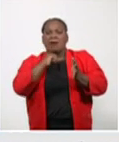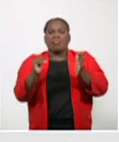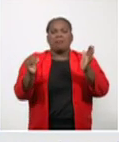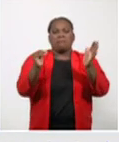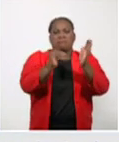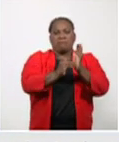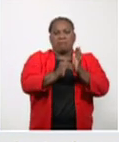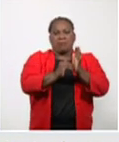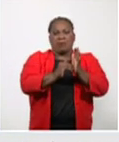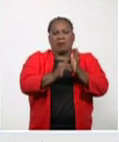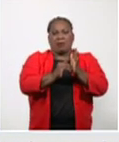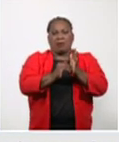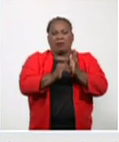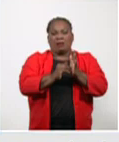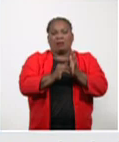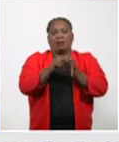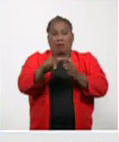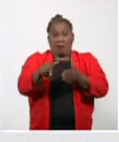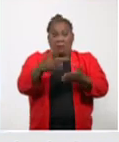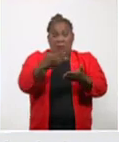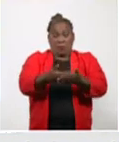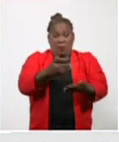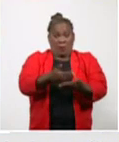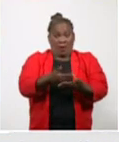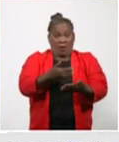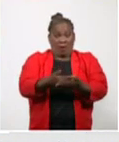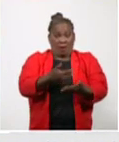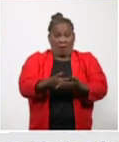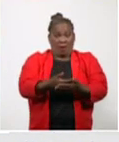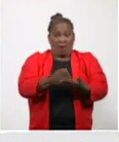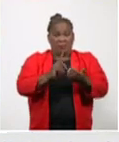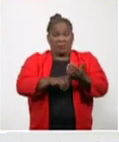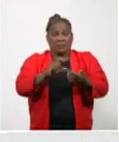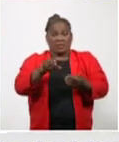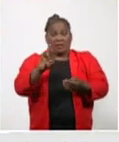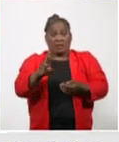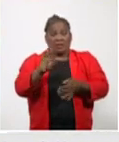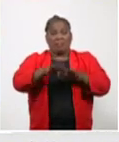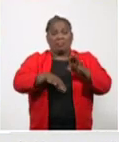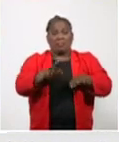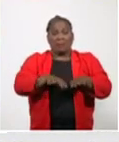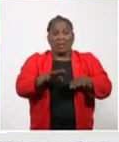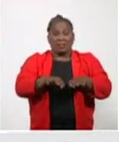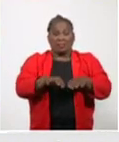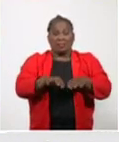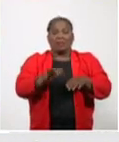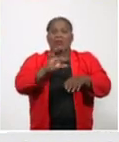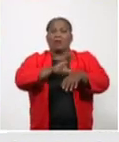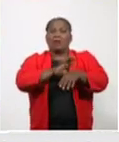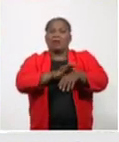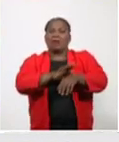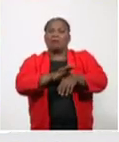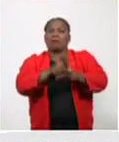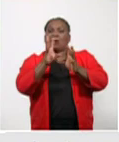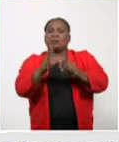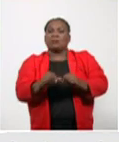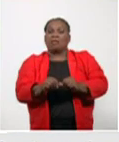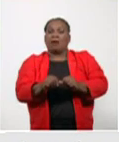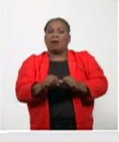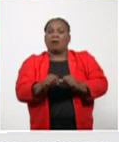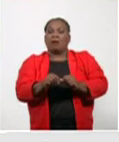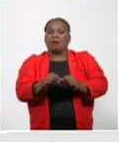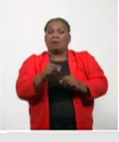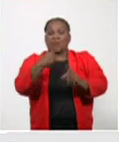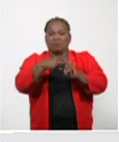1000 y más de 1000 en correspondencia con la transmisión que tienen, ¿no? Y todo esto se procesaba aquí en el